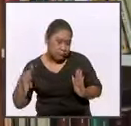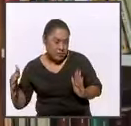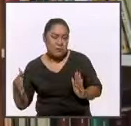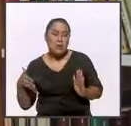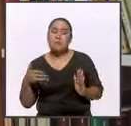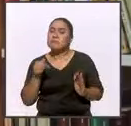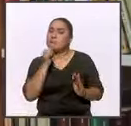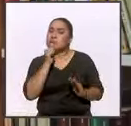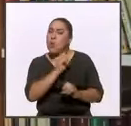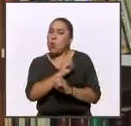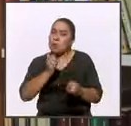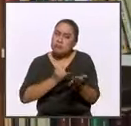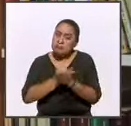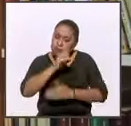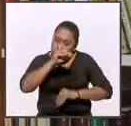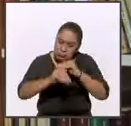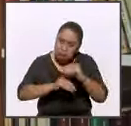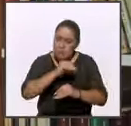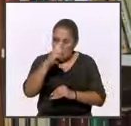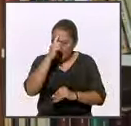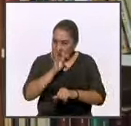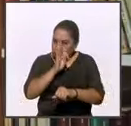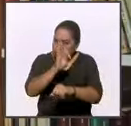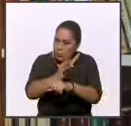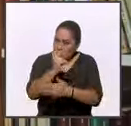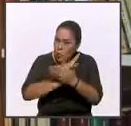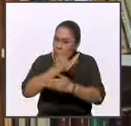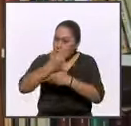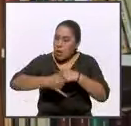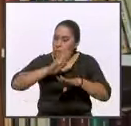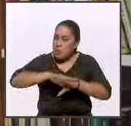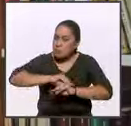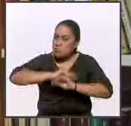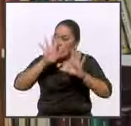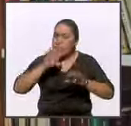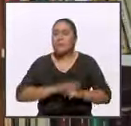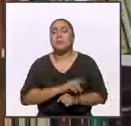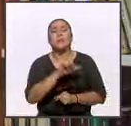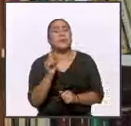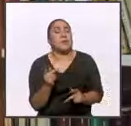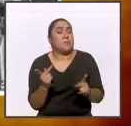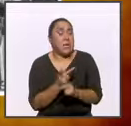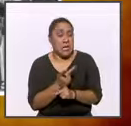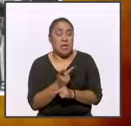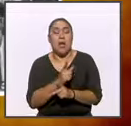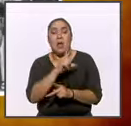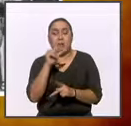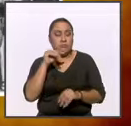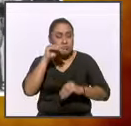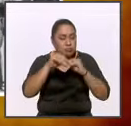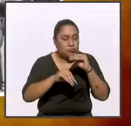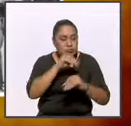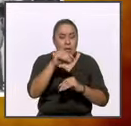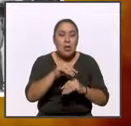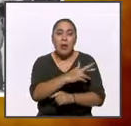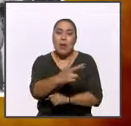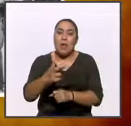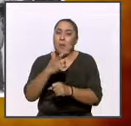consolidarse un proyecto de nación claro. Lo que ocurrió hasta la restauración de la república.